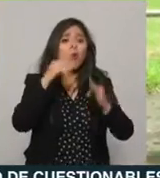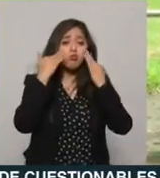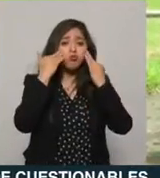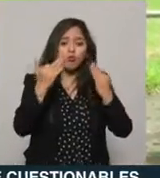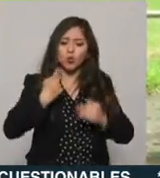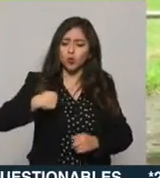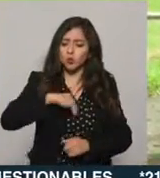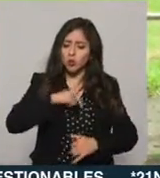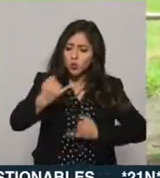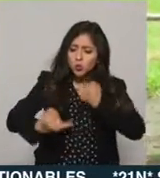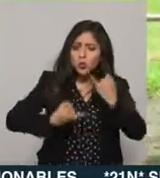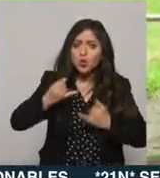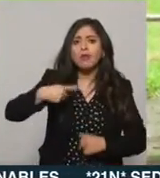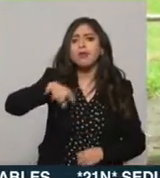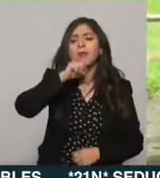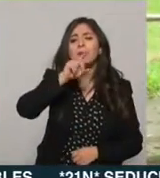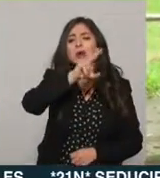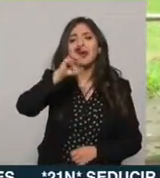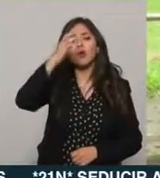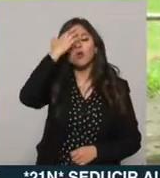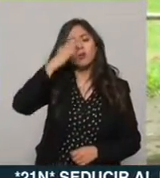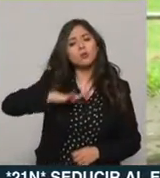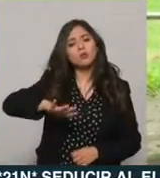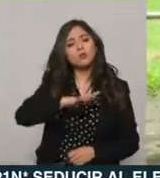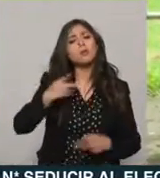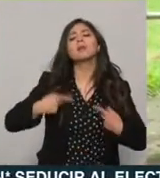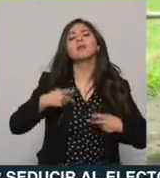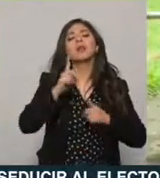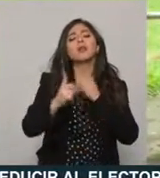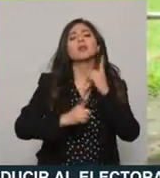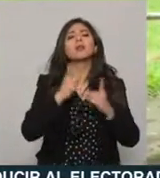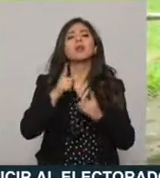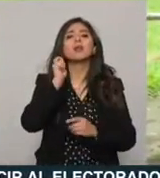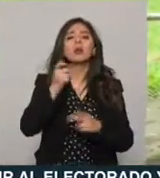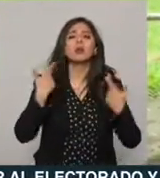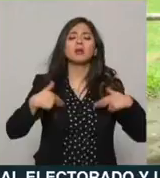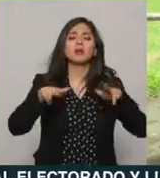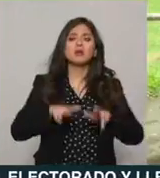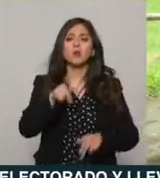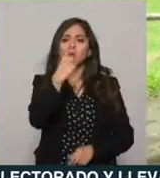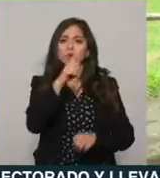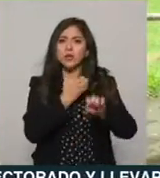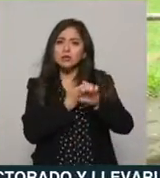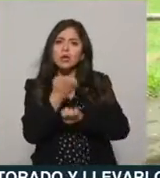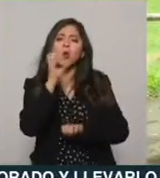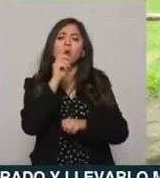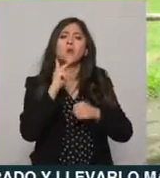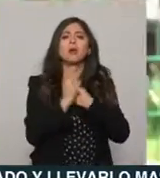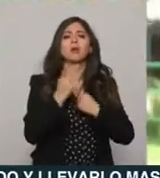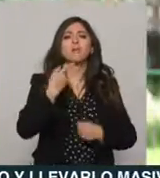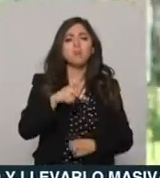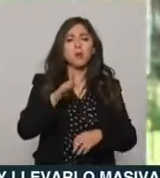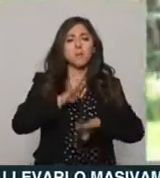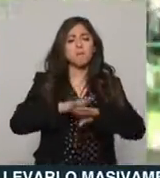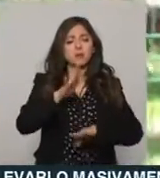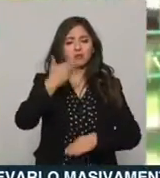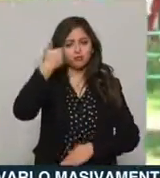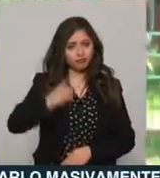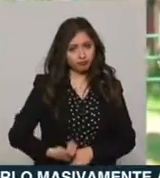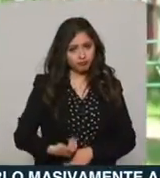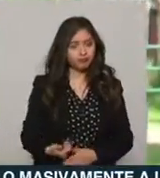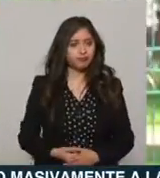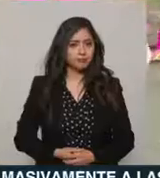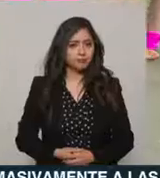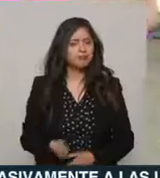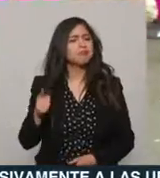adelante, reconociéndonos nosotros como deportistas, representando a un estado, a un país, pero sobre todo a nosotros mismos. Uno de los